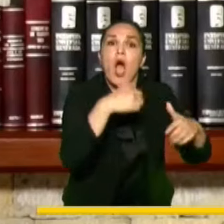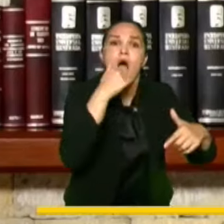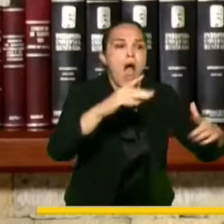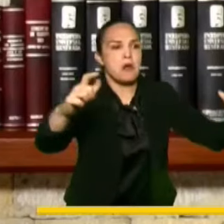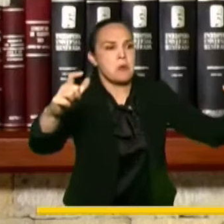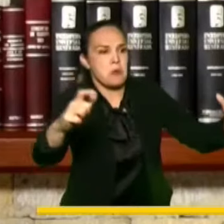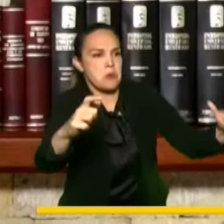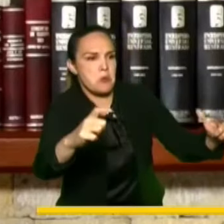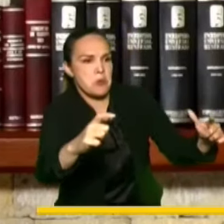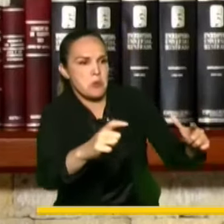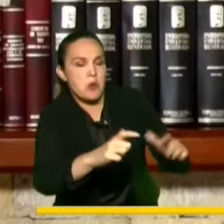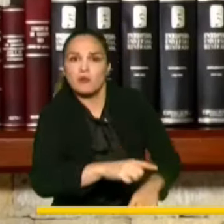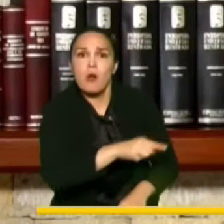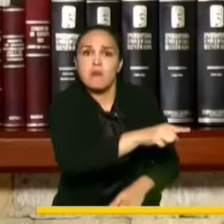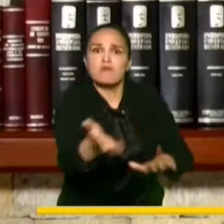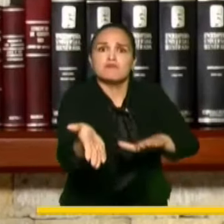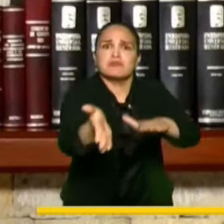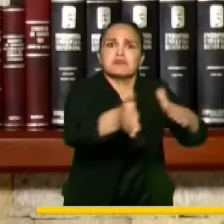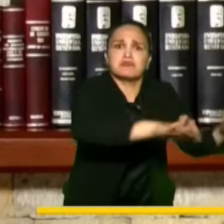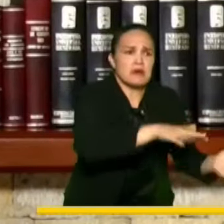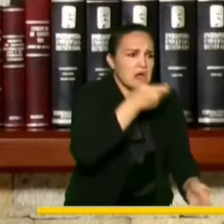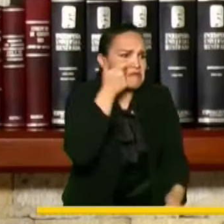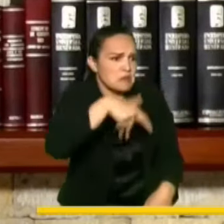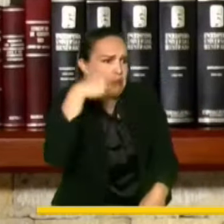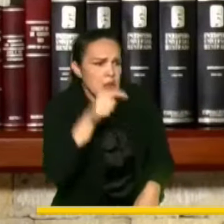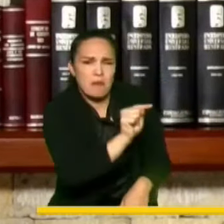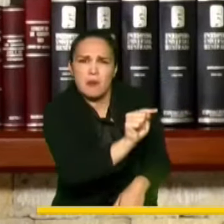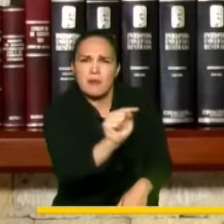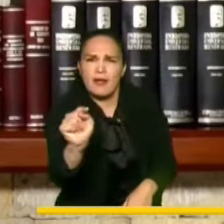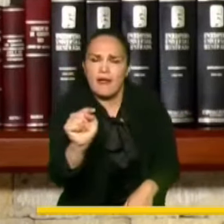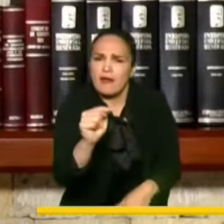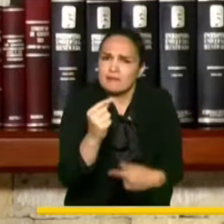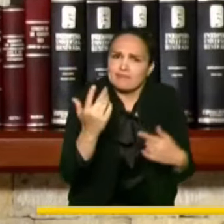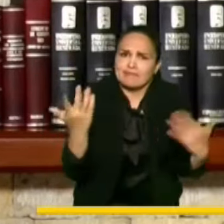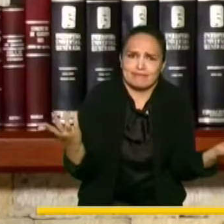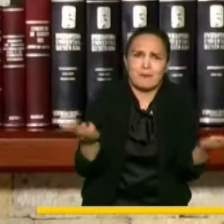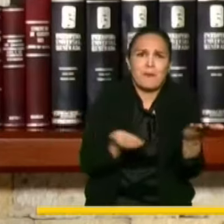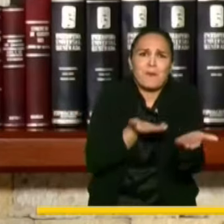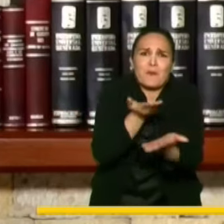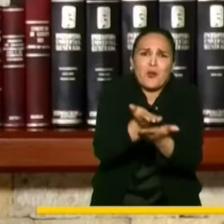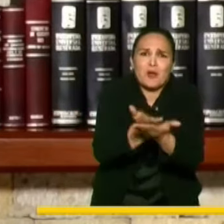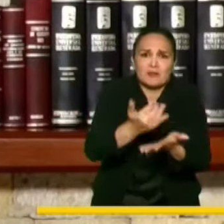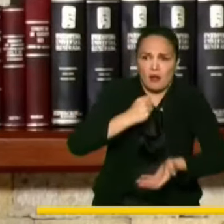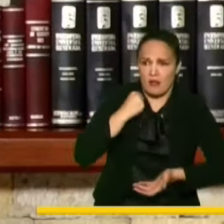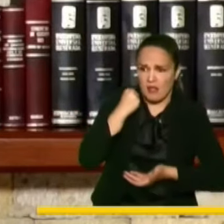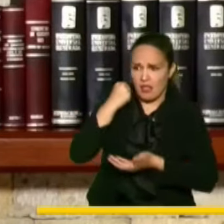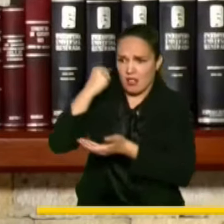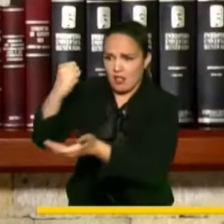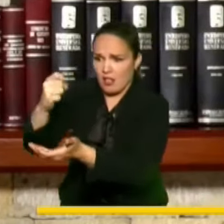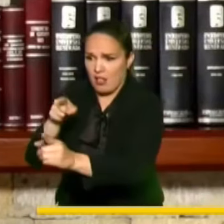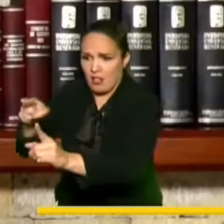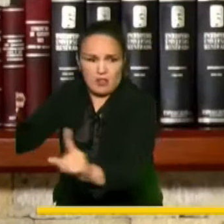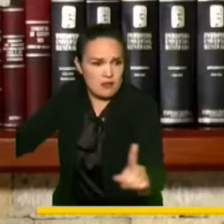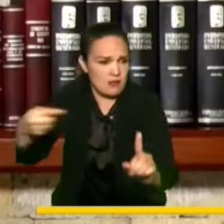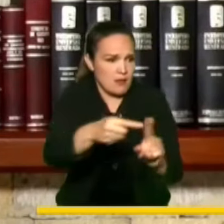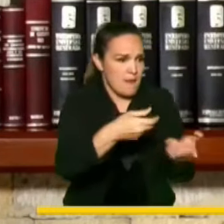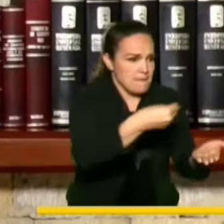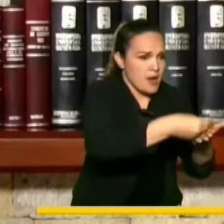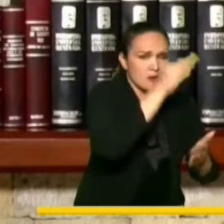tasa de muertes evitables. Por eso proponemos acabar con la intermediación de esos recursos públicos